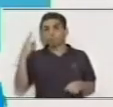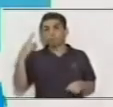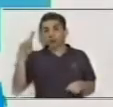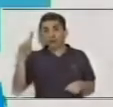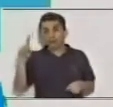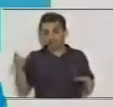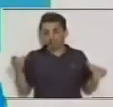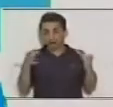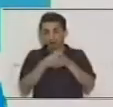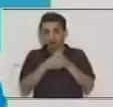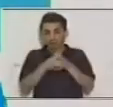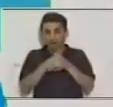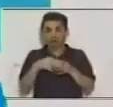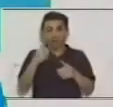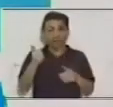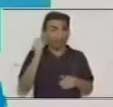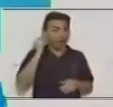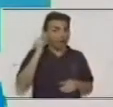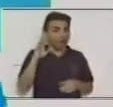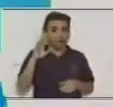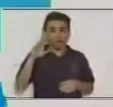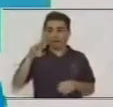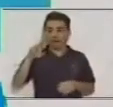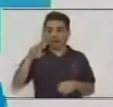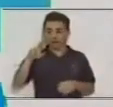puede ser que se nos olvide.